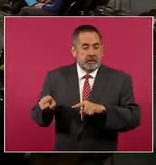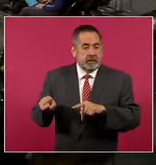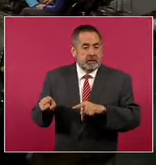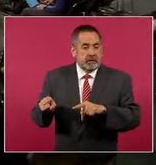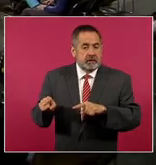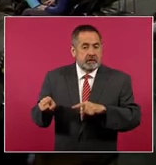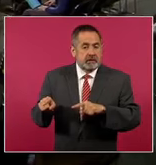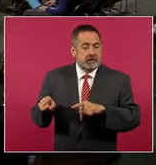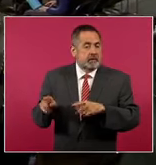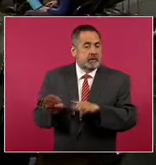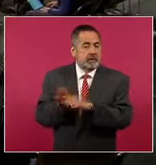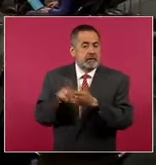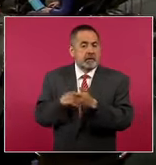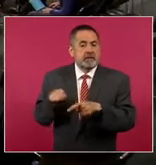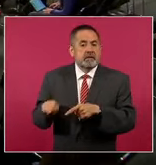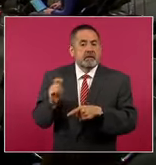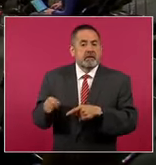una